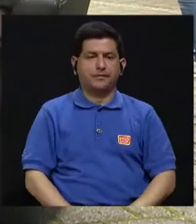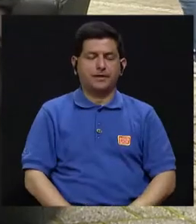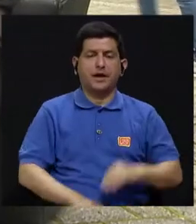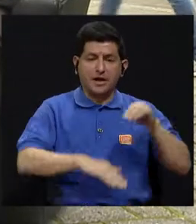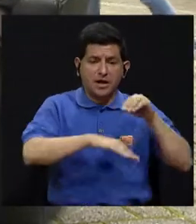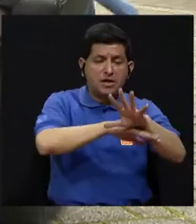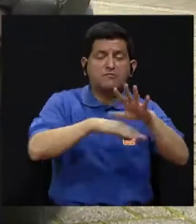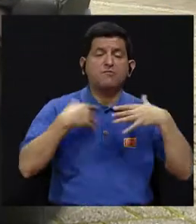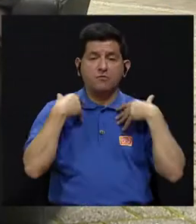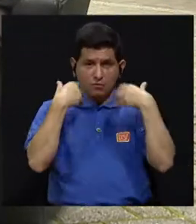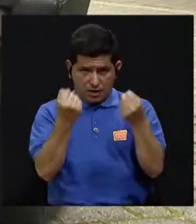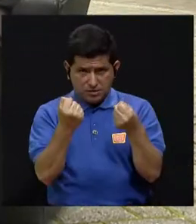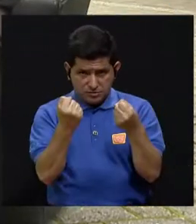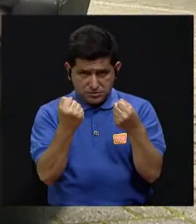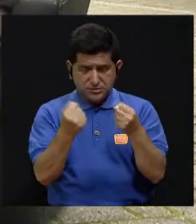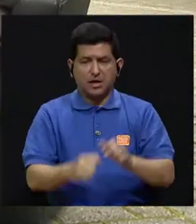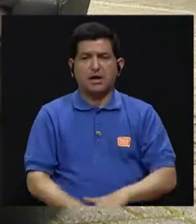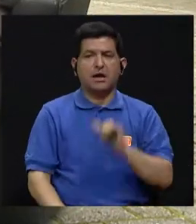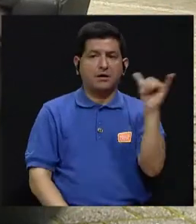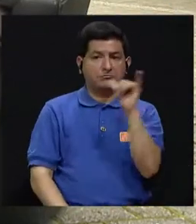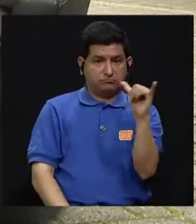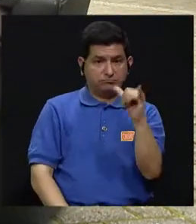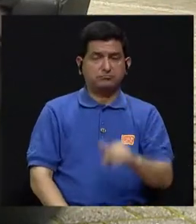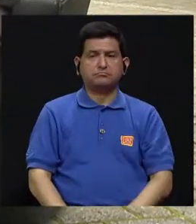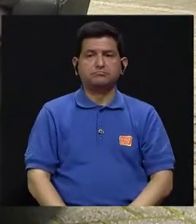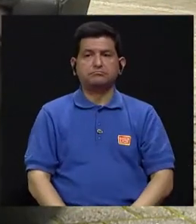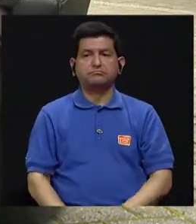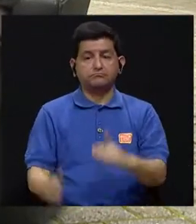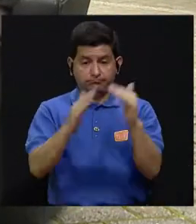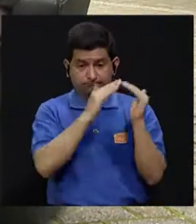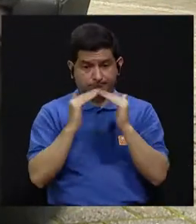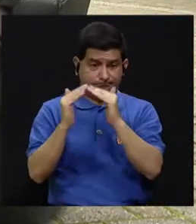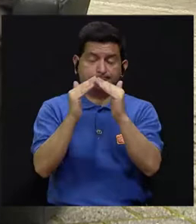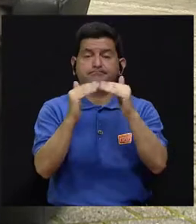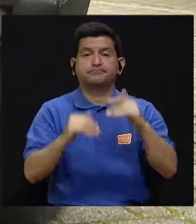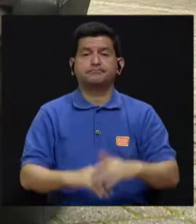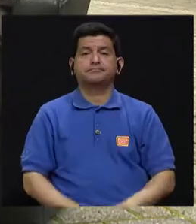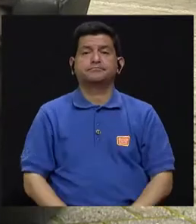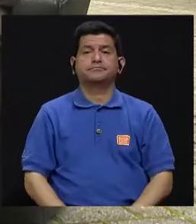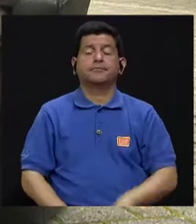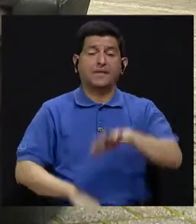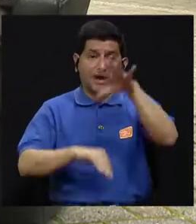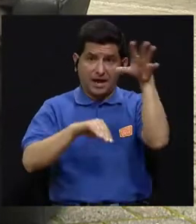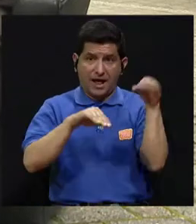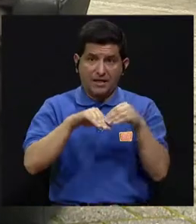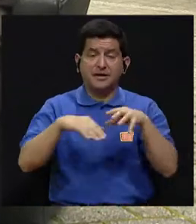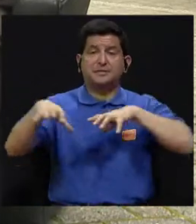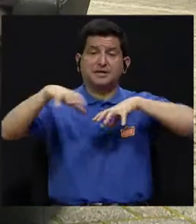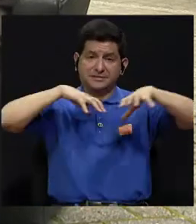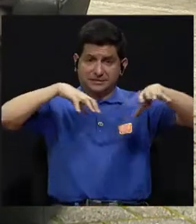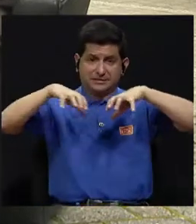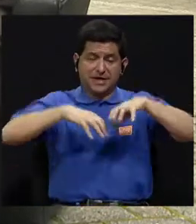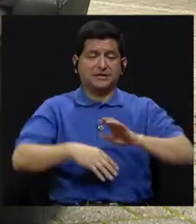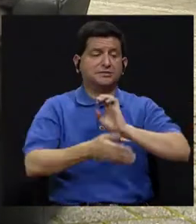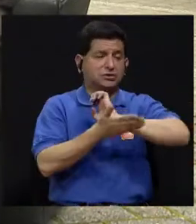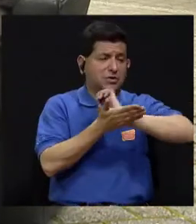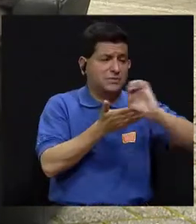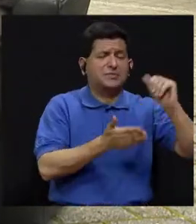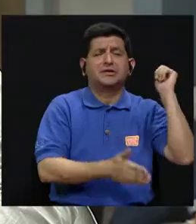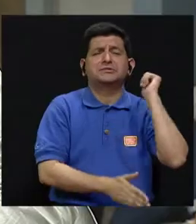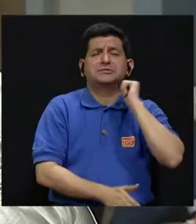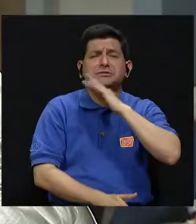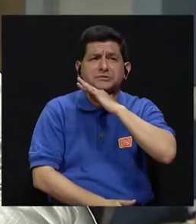su repercusión en la salud y por ende también en nuestra población. Y además de eso, las acciones para